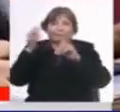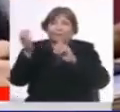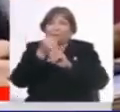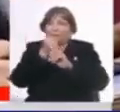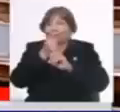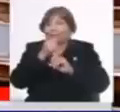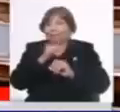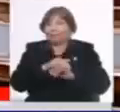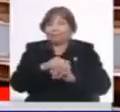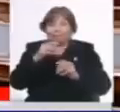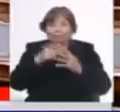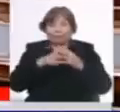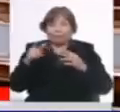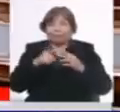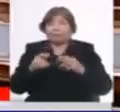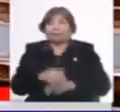los prófugos?